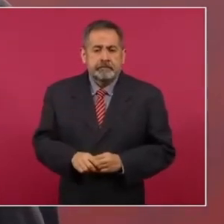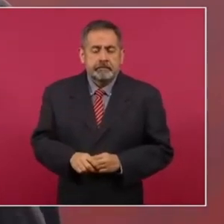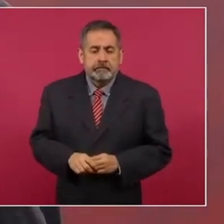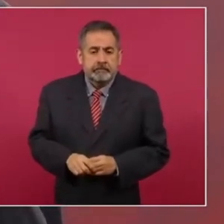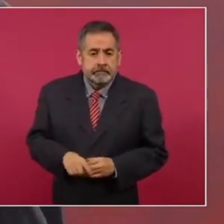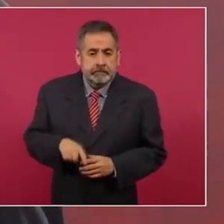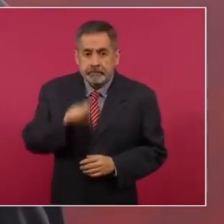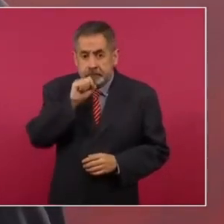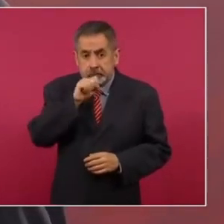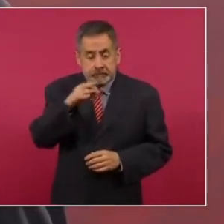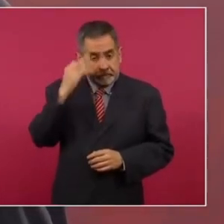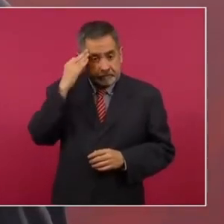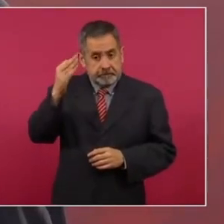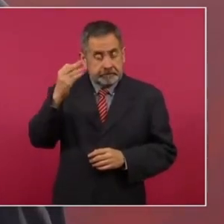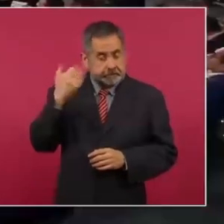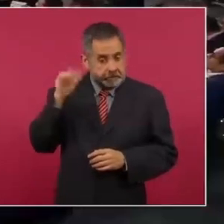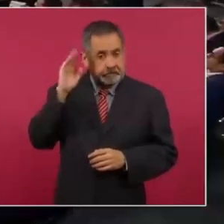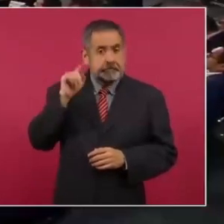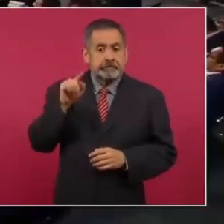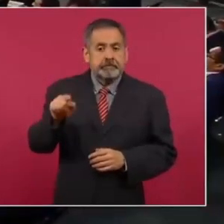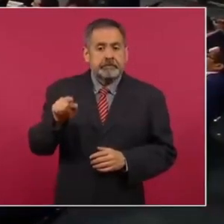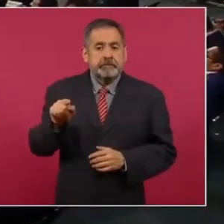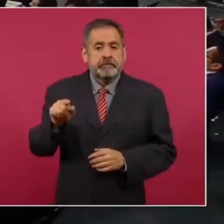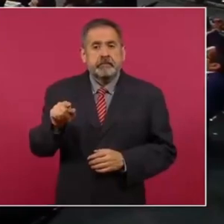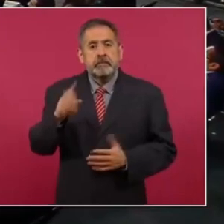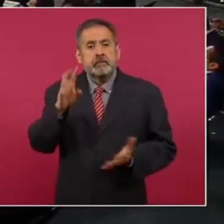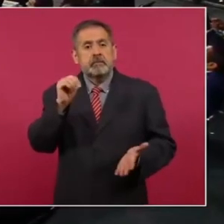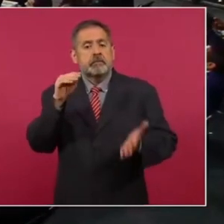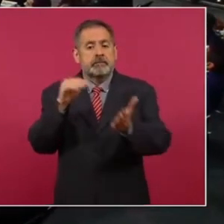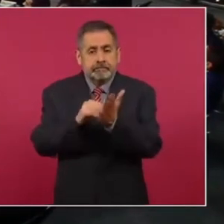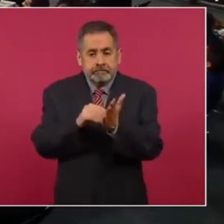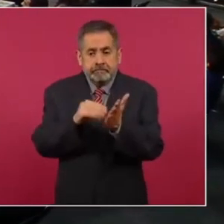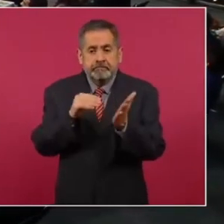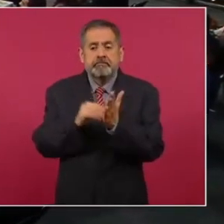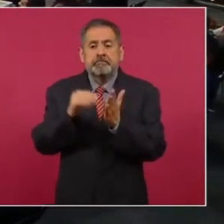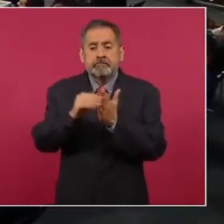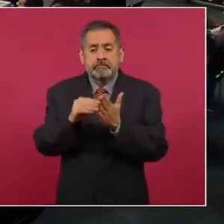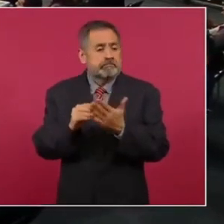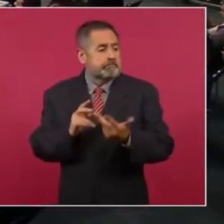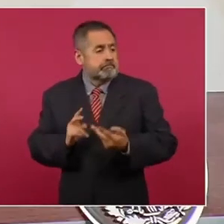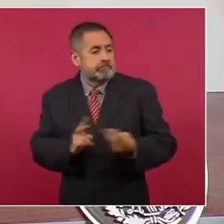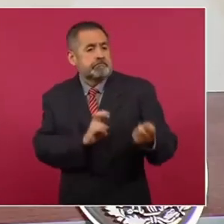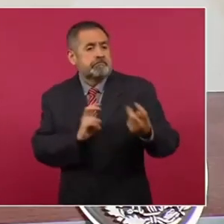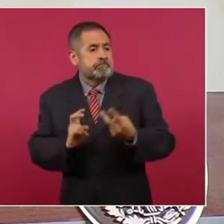en ese entonces, en 9,000 millones.